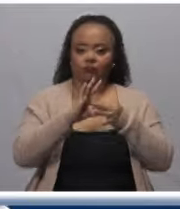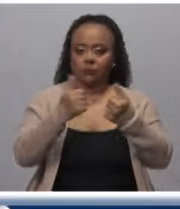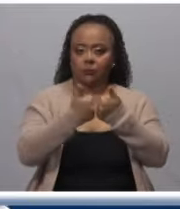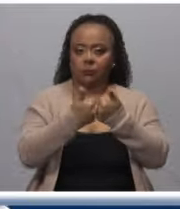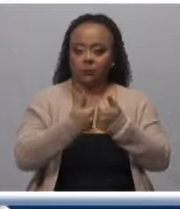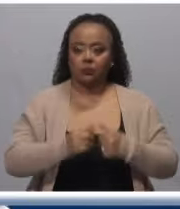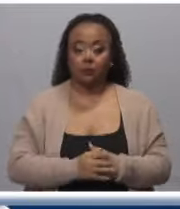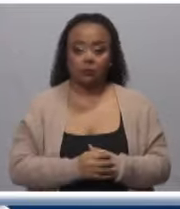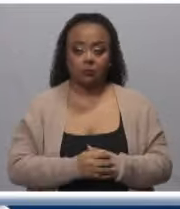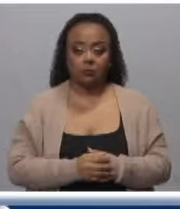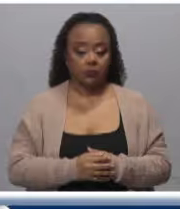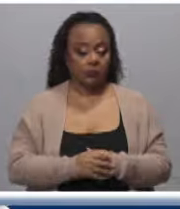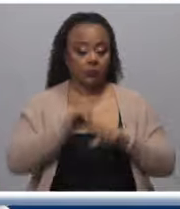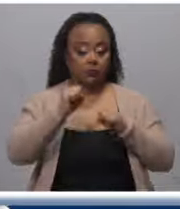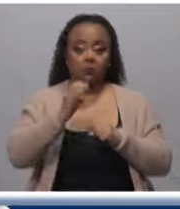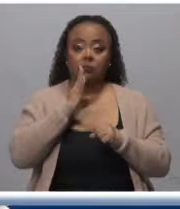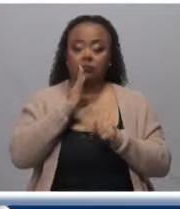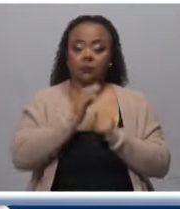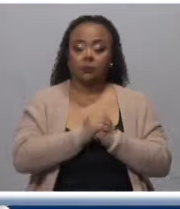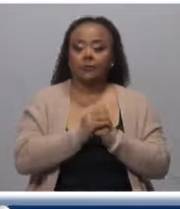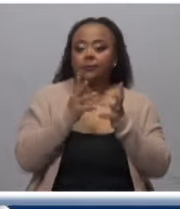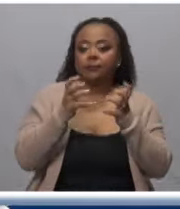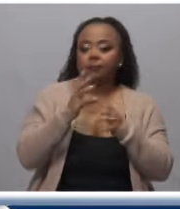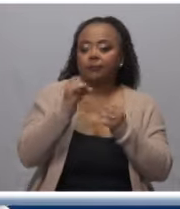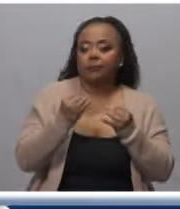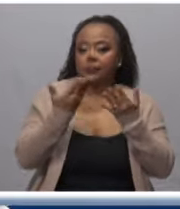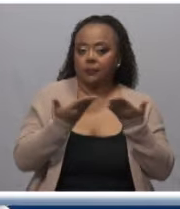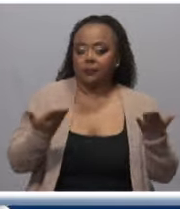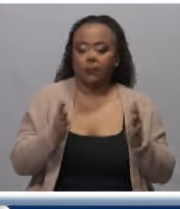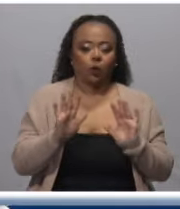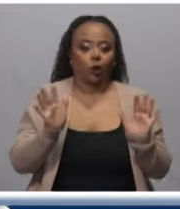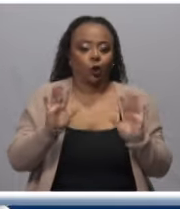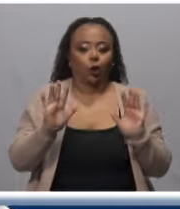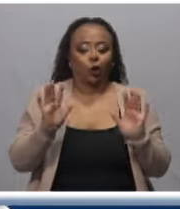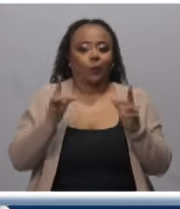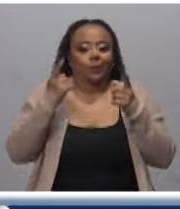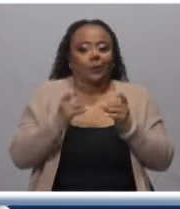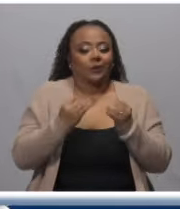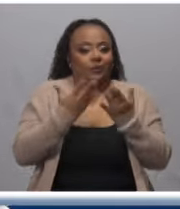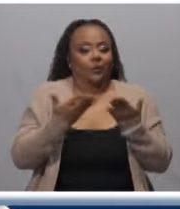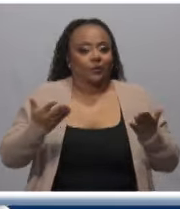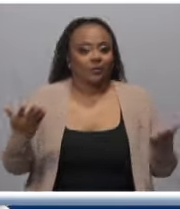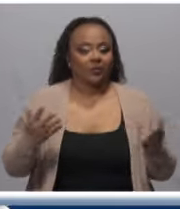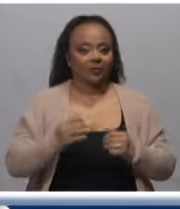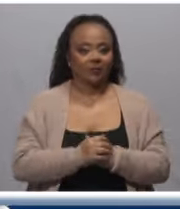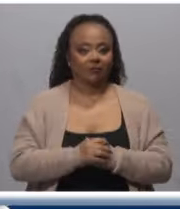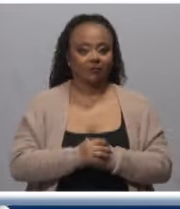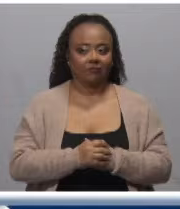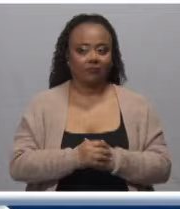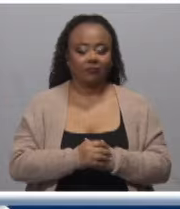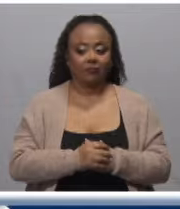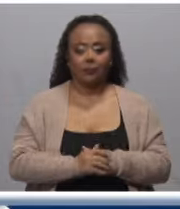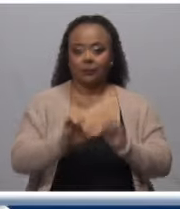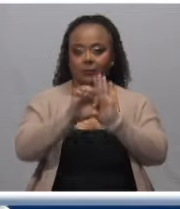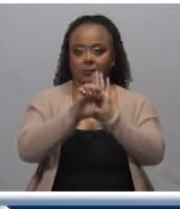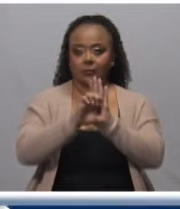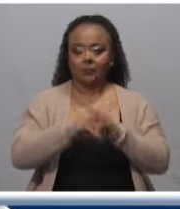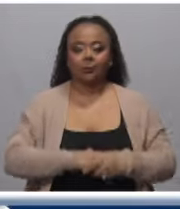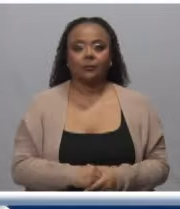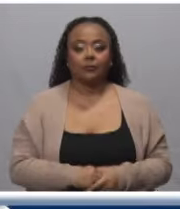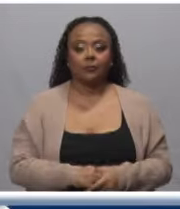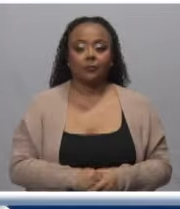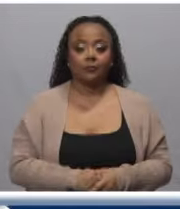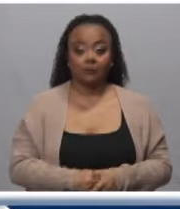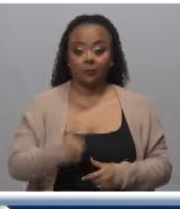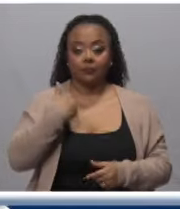sí Y como uno entiende que puedan hablar de de especulaciones y muchas cosas no no ahí pas están pasando un montón de cosas alrededor por ejemplo eh